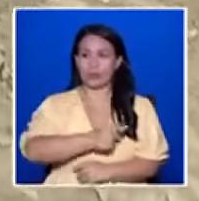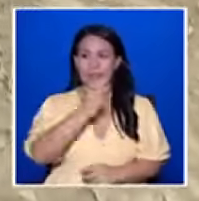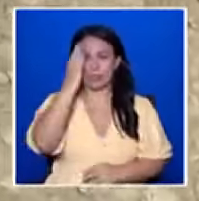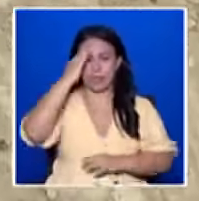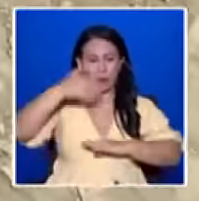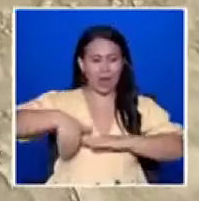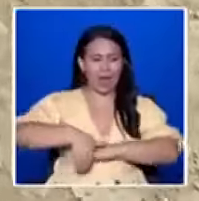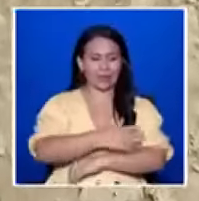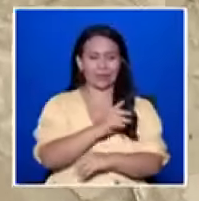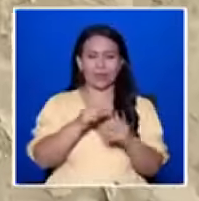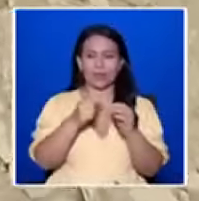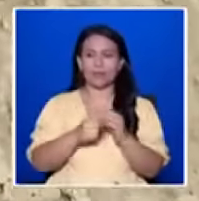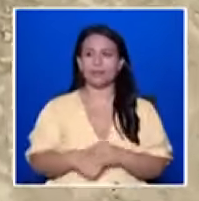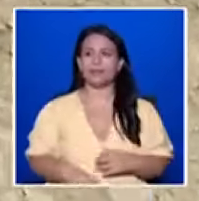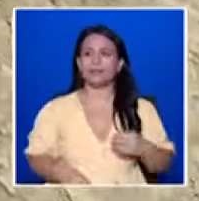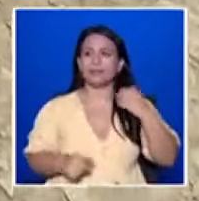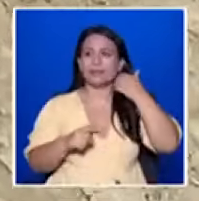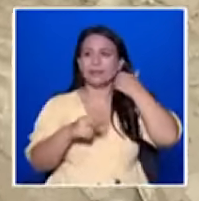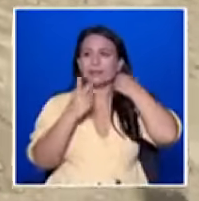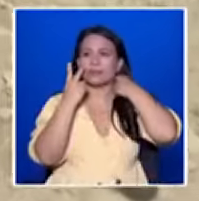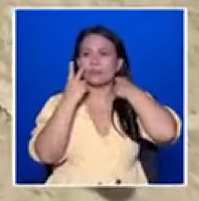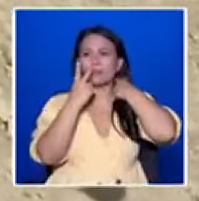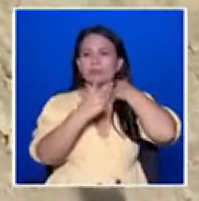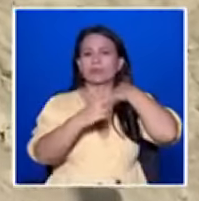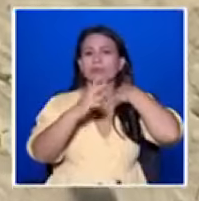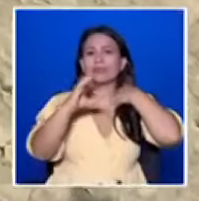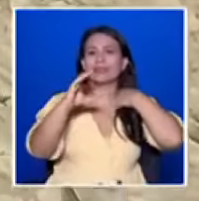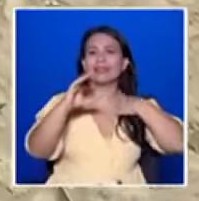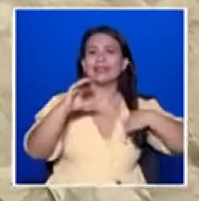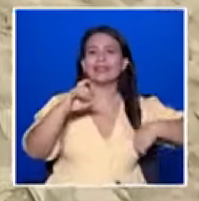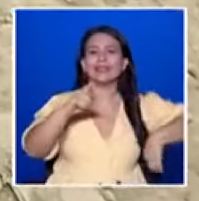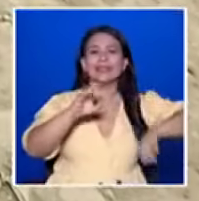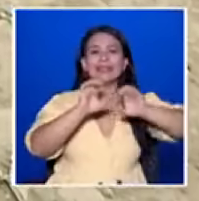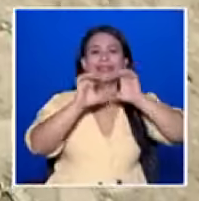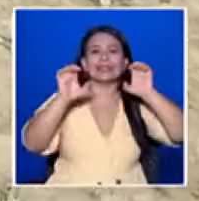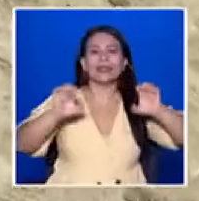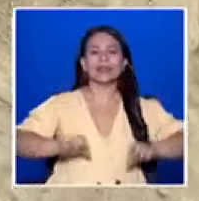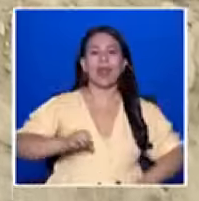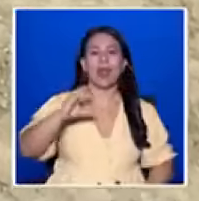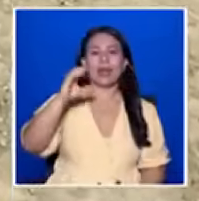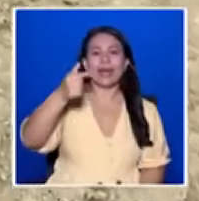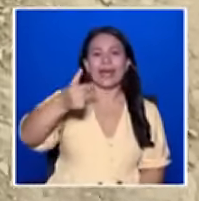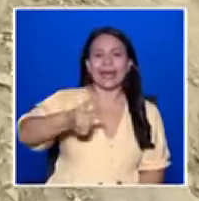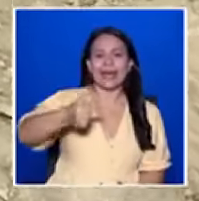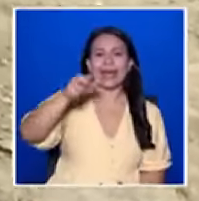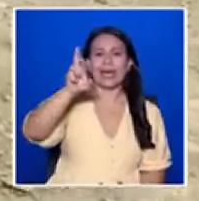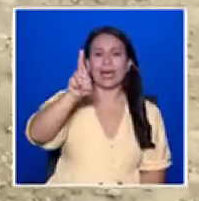este sitio. La referencia es CENEL GLR